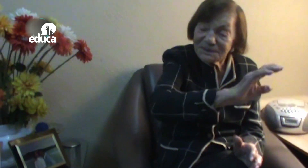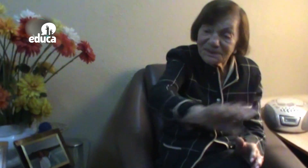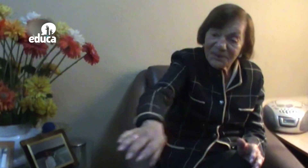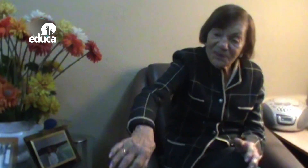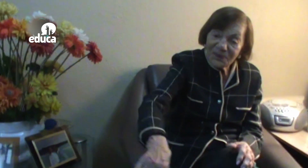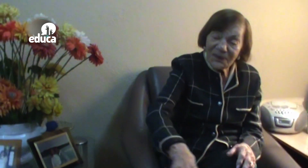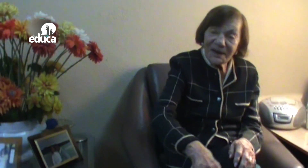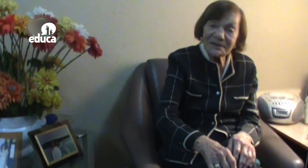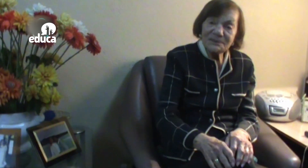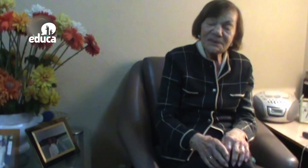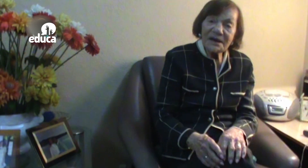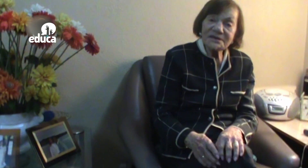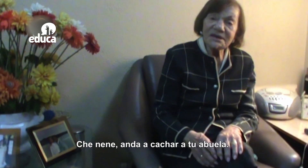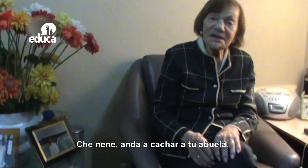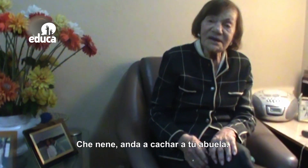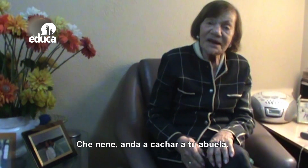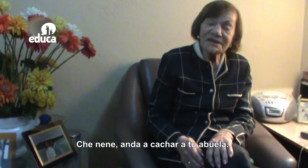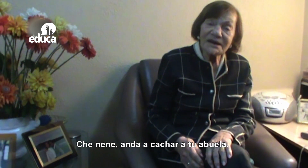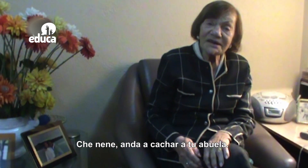no posee